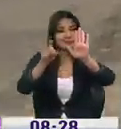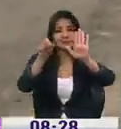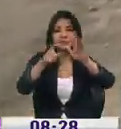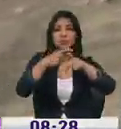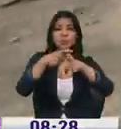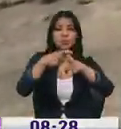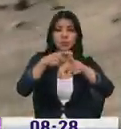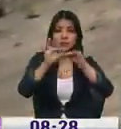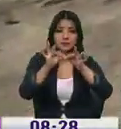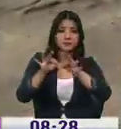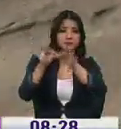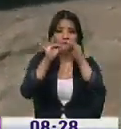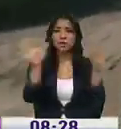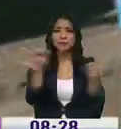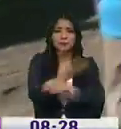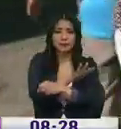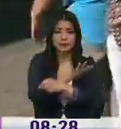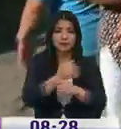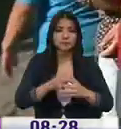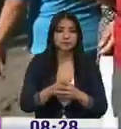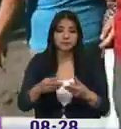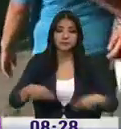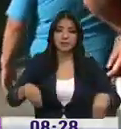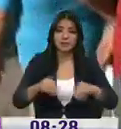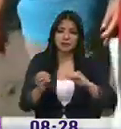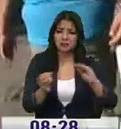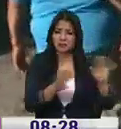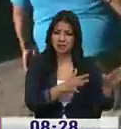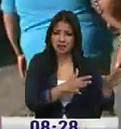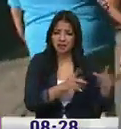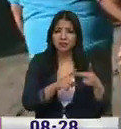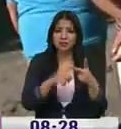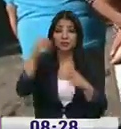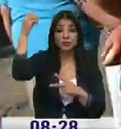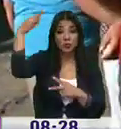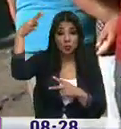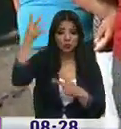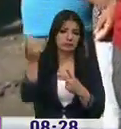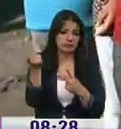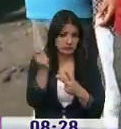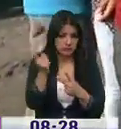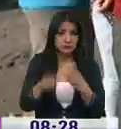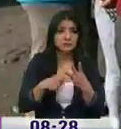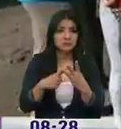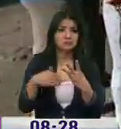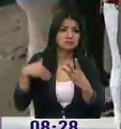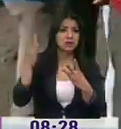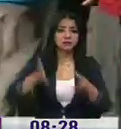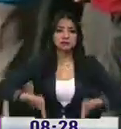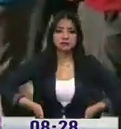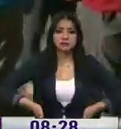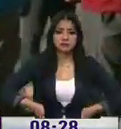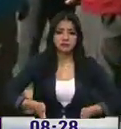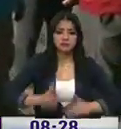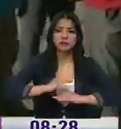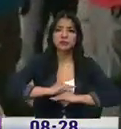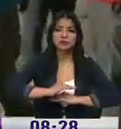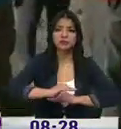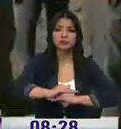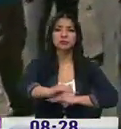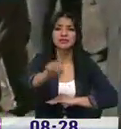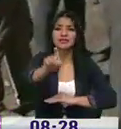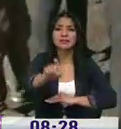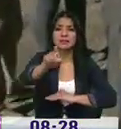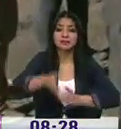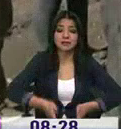intervención integral, tanto con terrenos baldíos, con la luz eléctrica, pero sobre todo con la pavimentación de esta calle